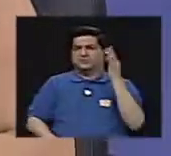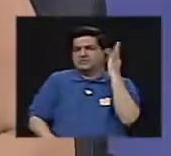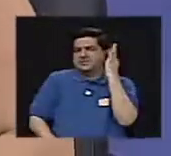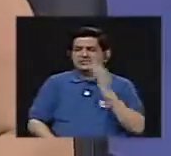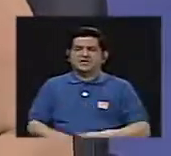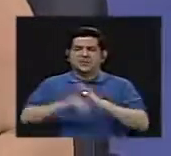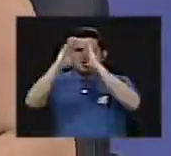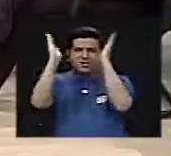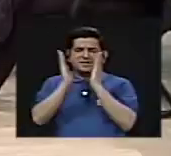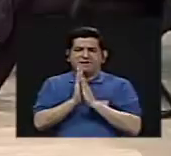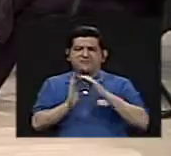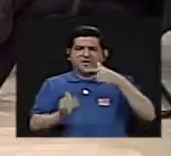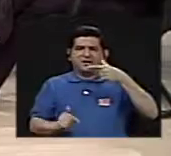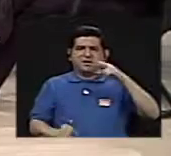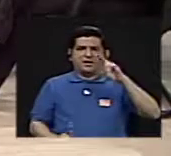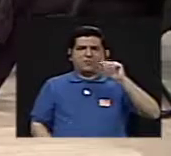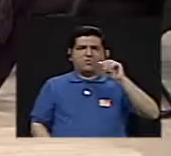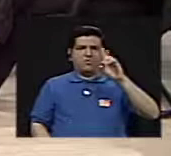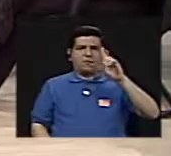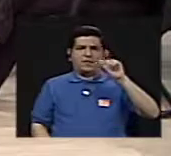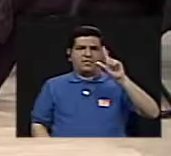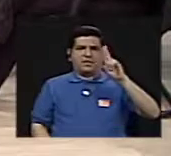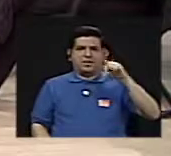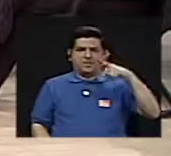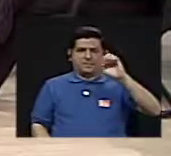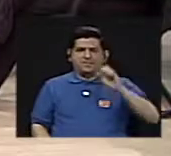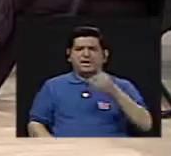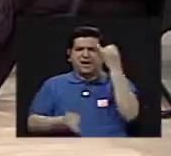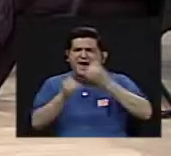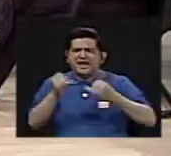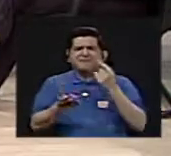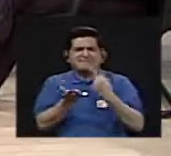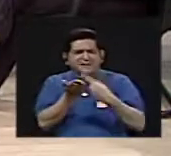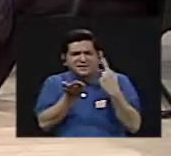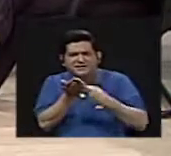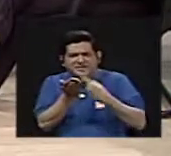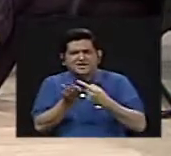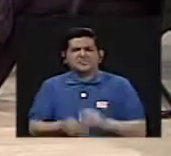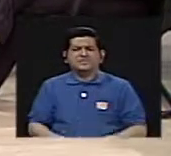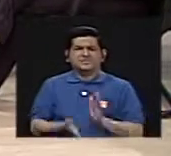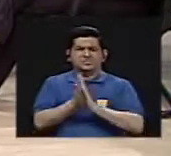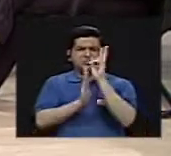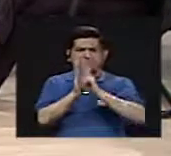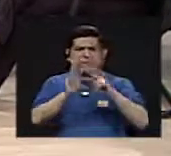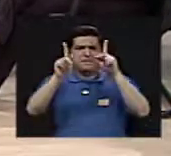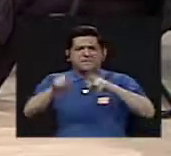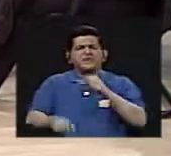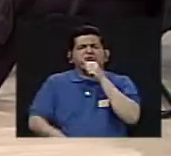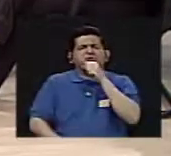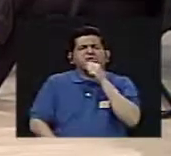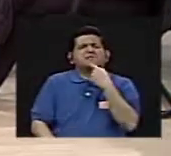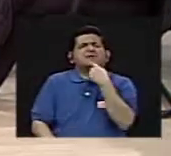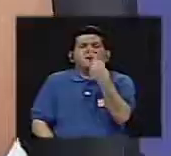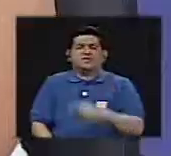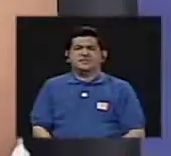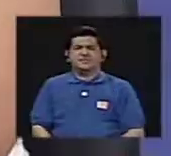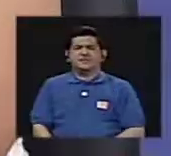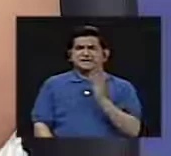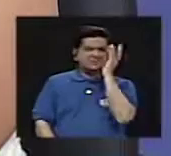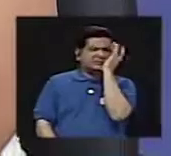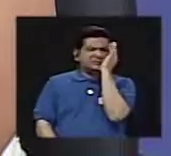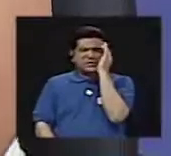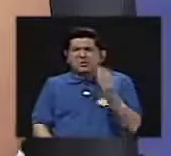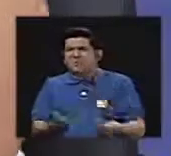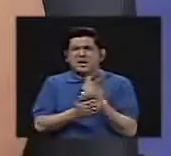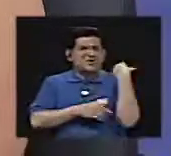interesantísimo después de toda la discusión dentro del documental hacia el final, cuando los más viejos dicen lo que más nos preocupa es